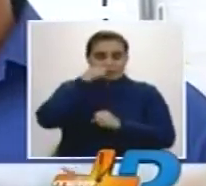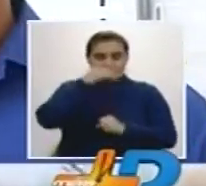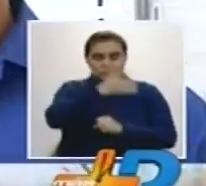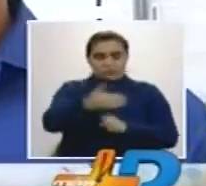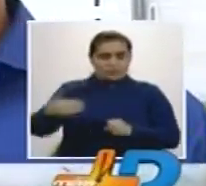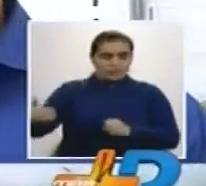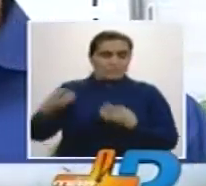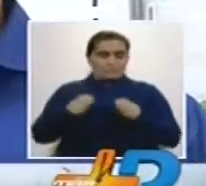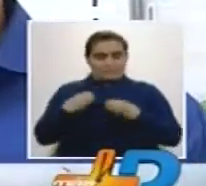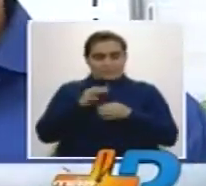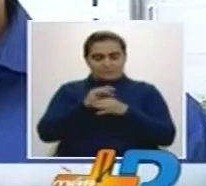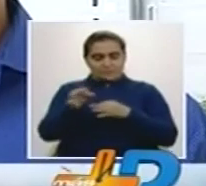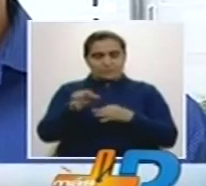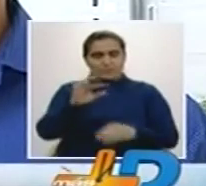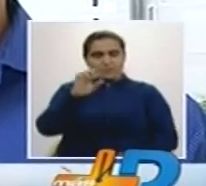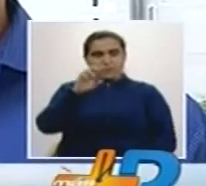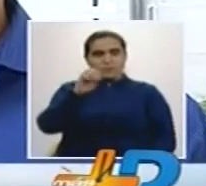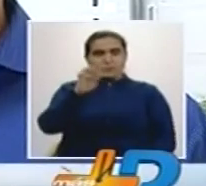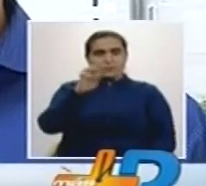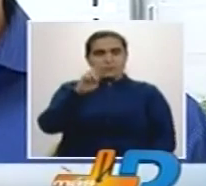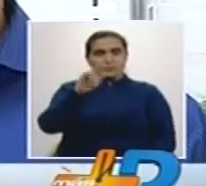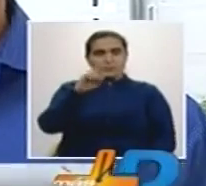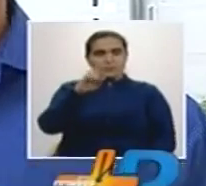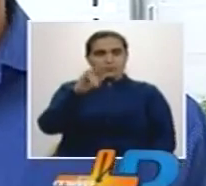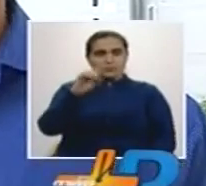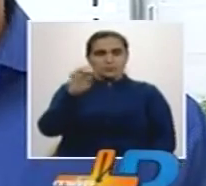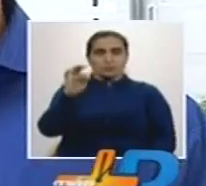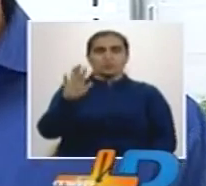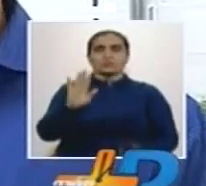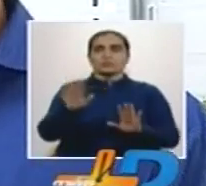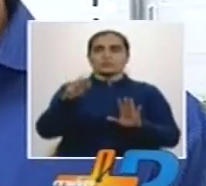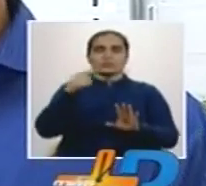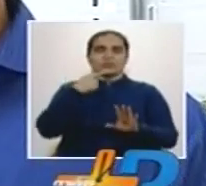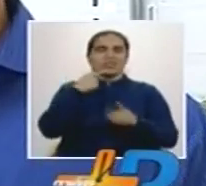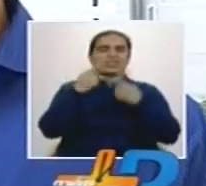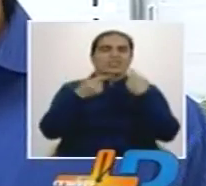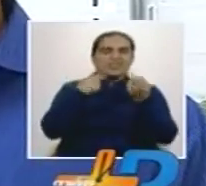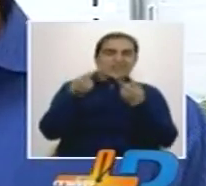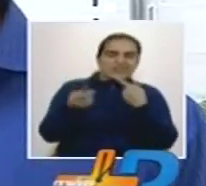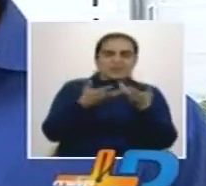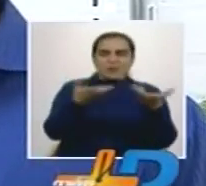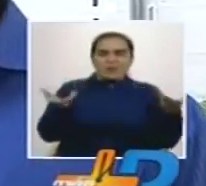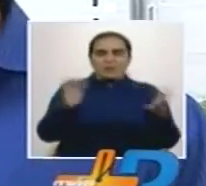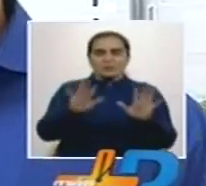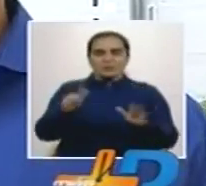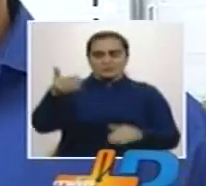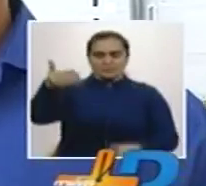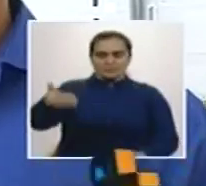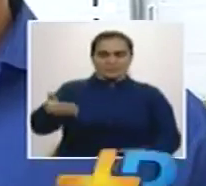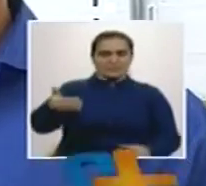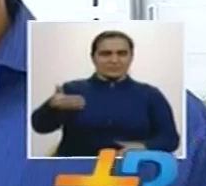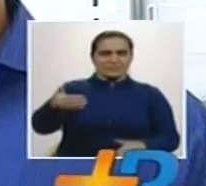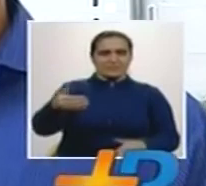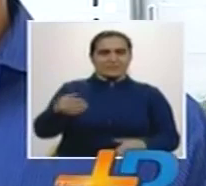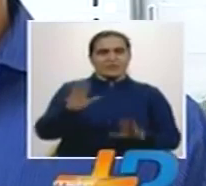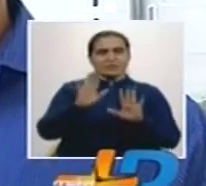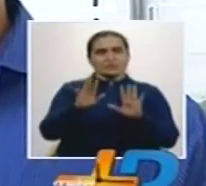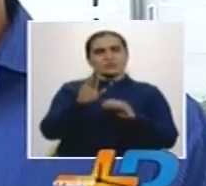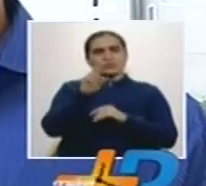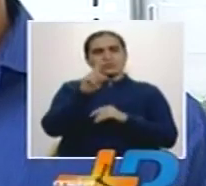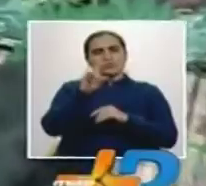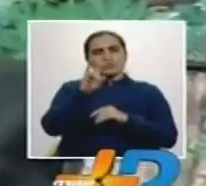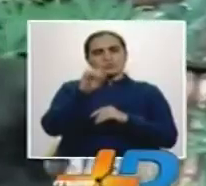Potrerito alrededor de las leyendas y los cuentos del duende, ¿no? Sus historias,